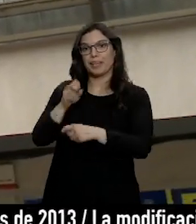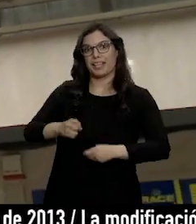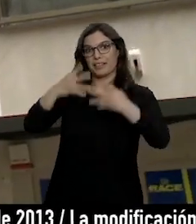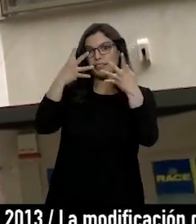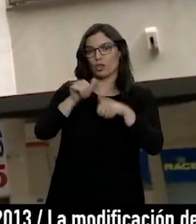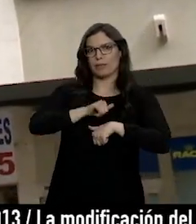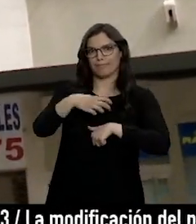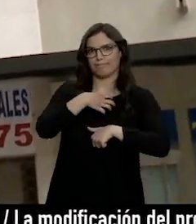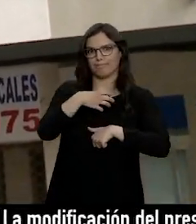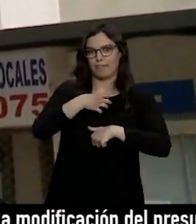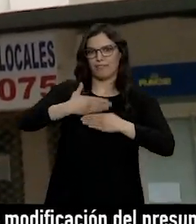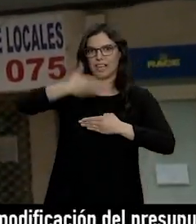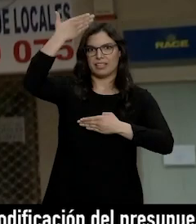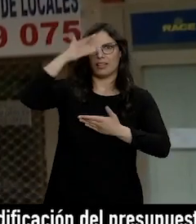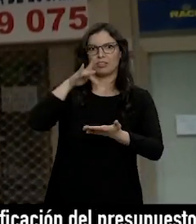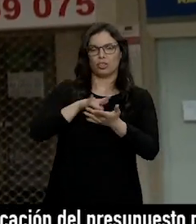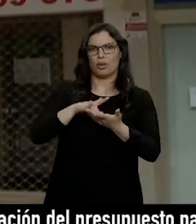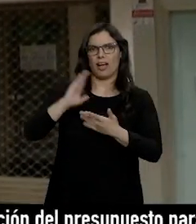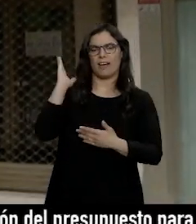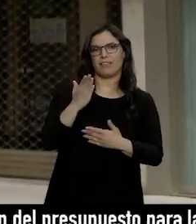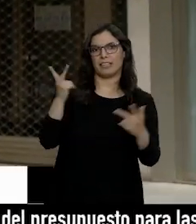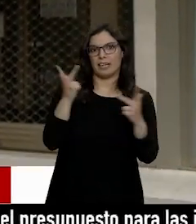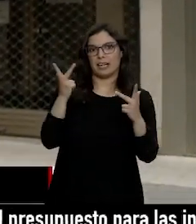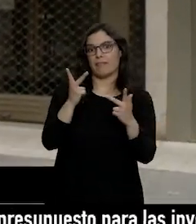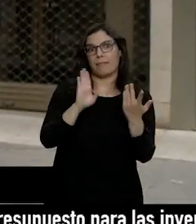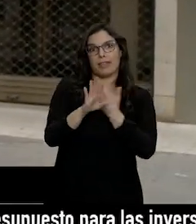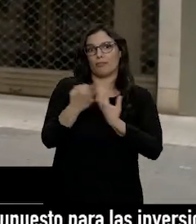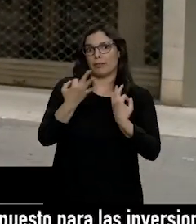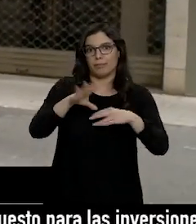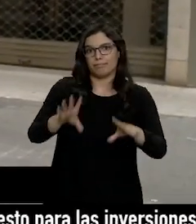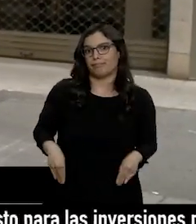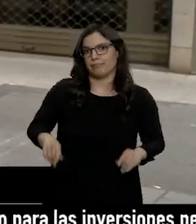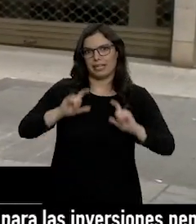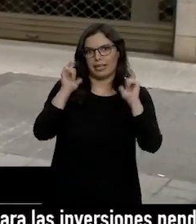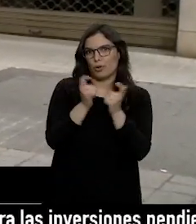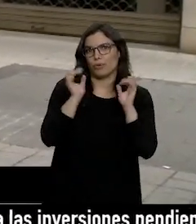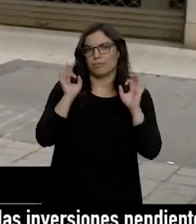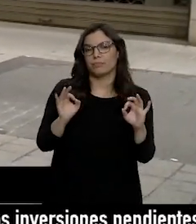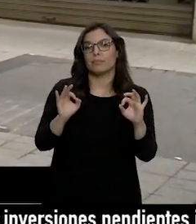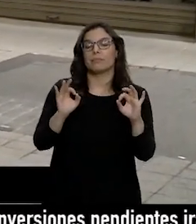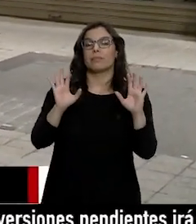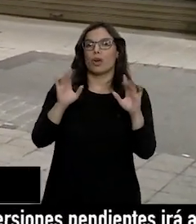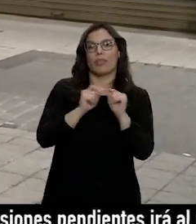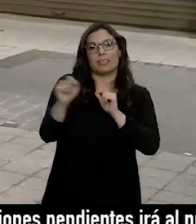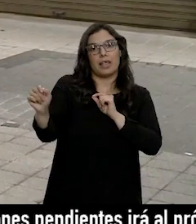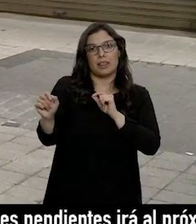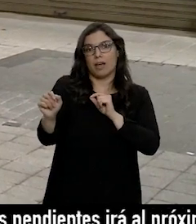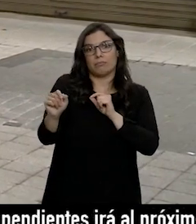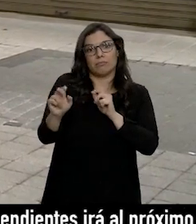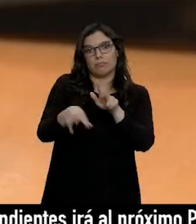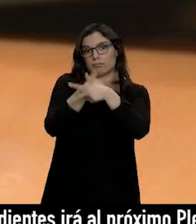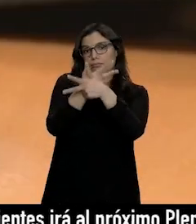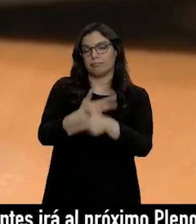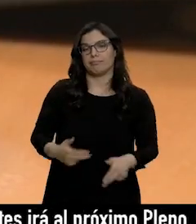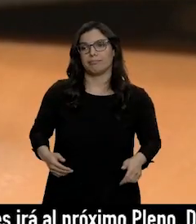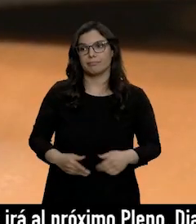pudieron esperar, su fachada sufrió graves daños y a los vecinos no les quedó otro remedio que reunirse, eso sí, a distancia, de manera